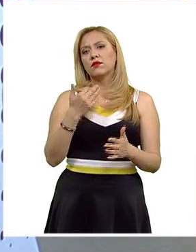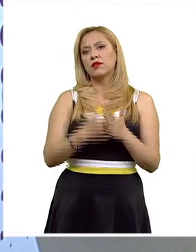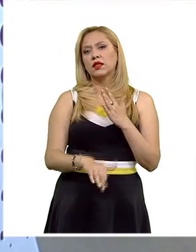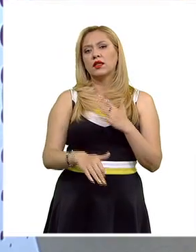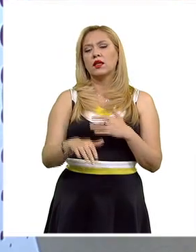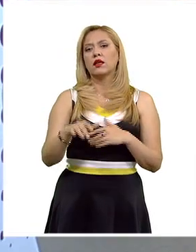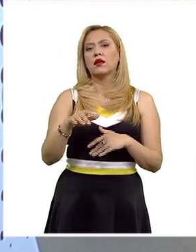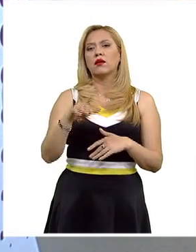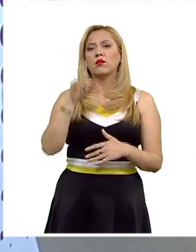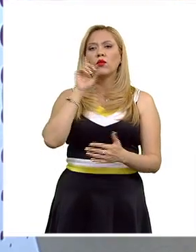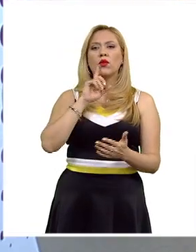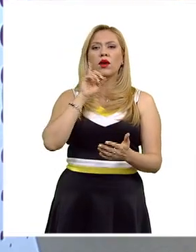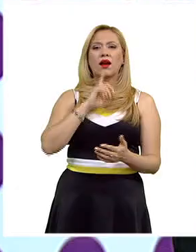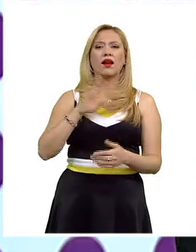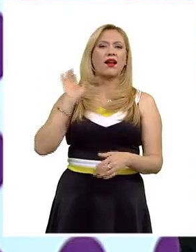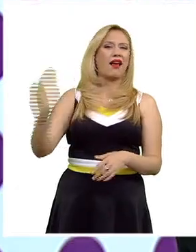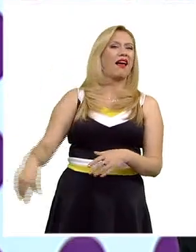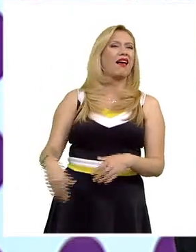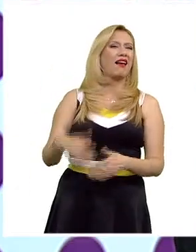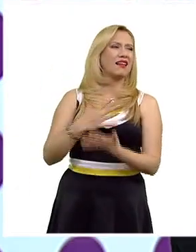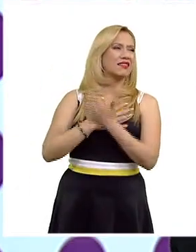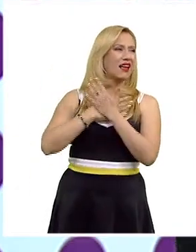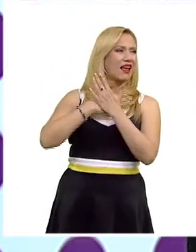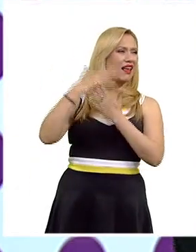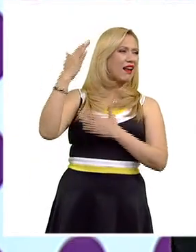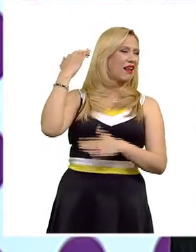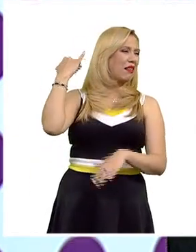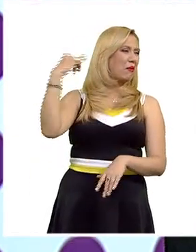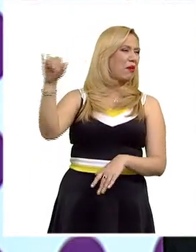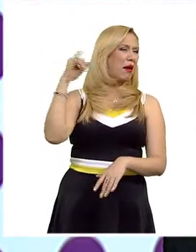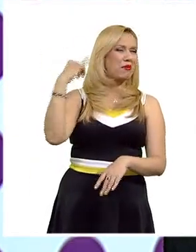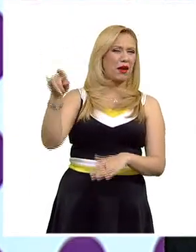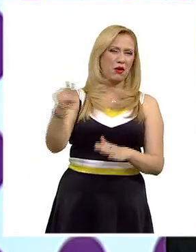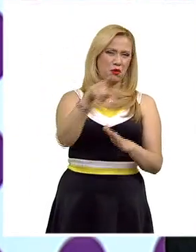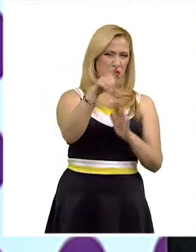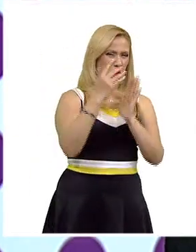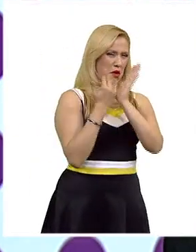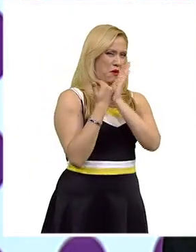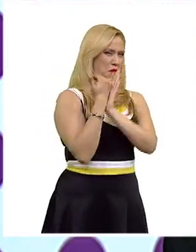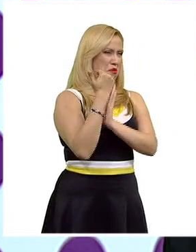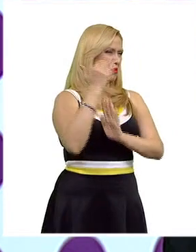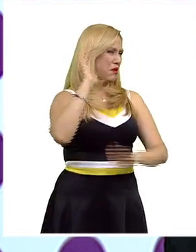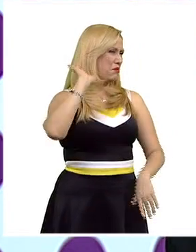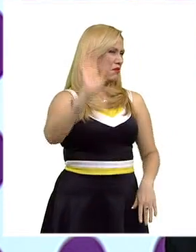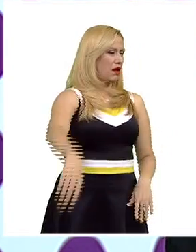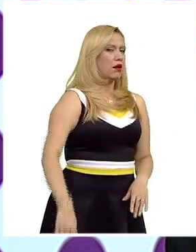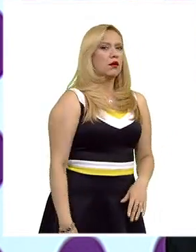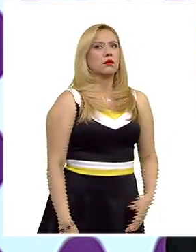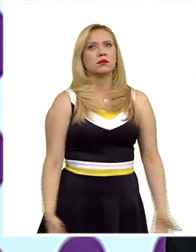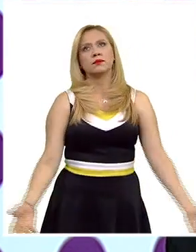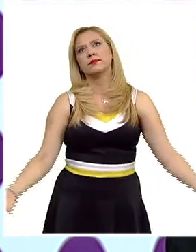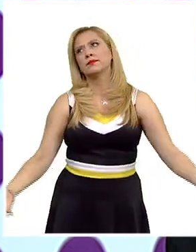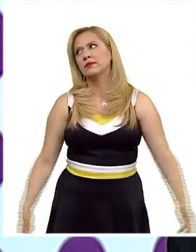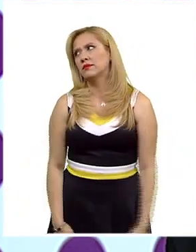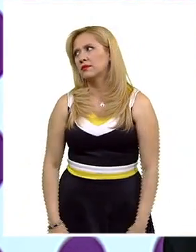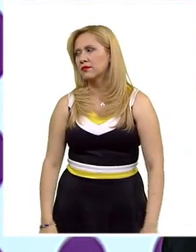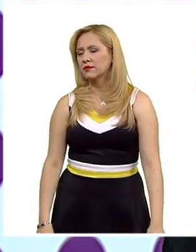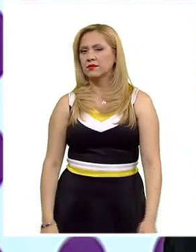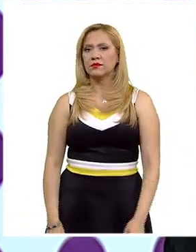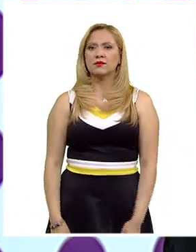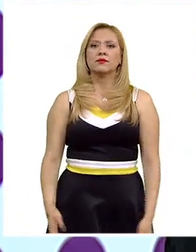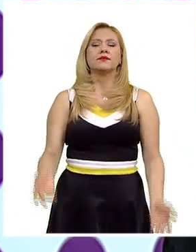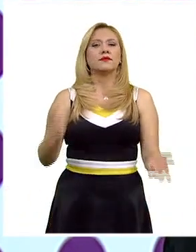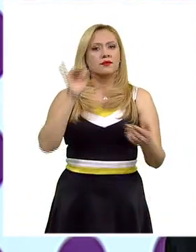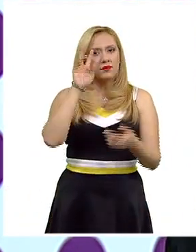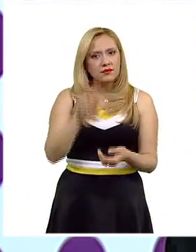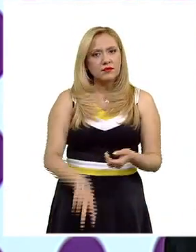a las mujeres, que somos unas exageradas. Y creo que, cierro esto, también hay efectos en nuestra